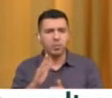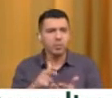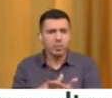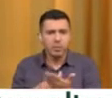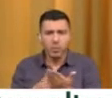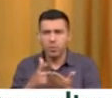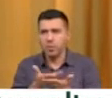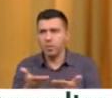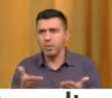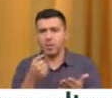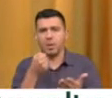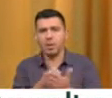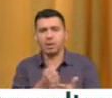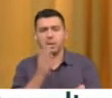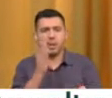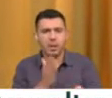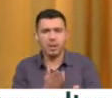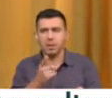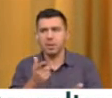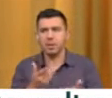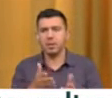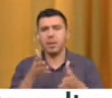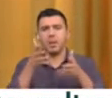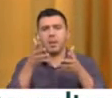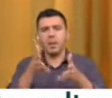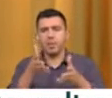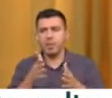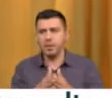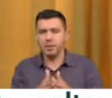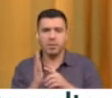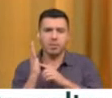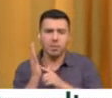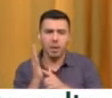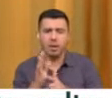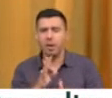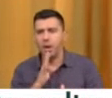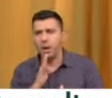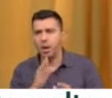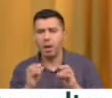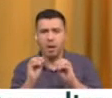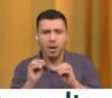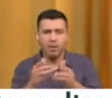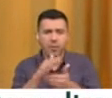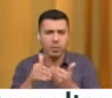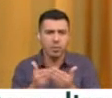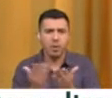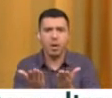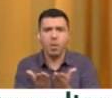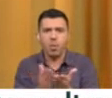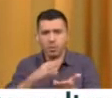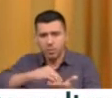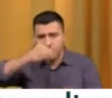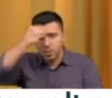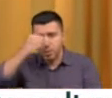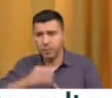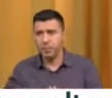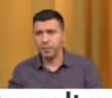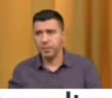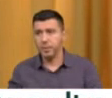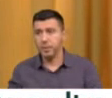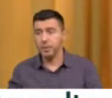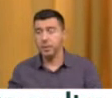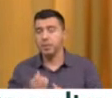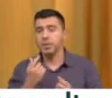presentado, se han planteado acciones de capacitación, de charlas, de educación prácticamente, porque muchos de los